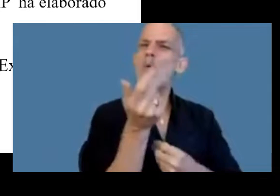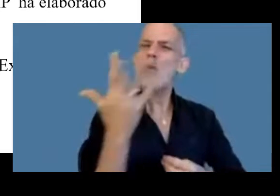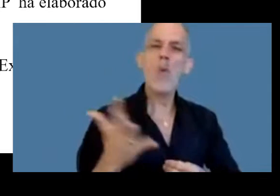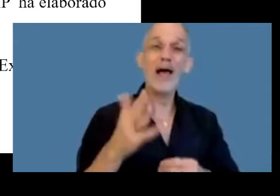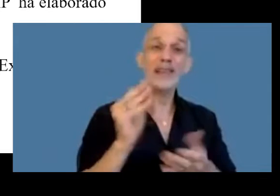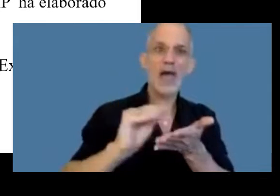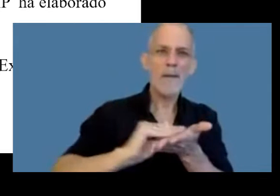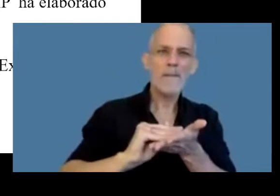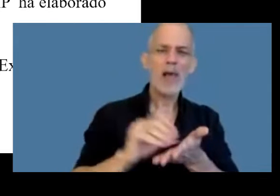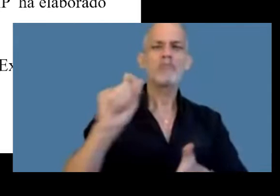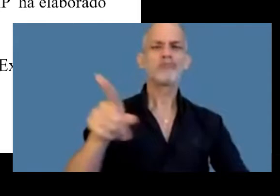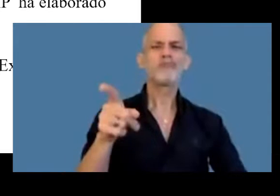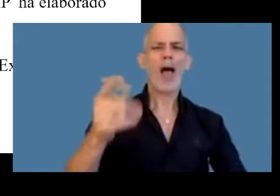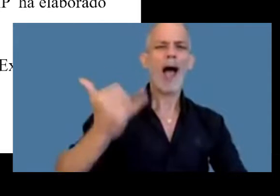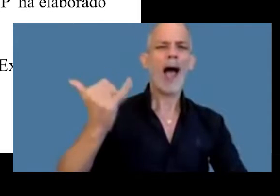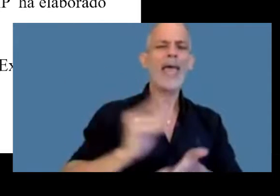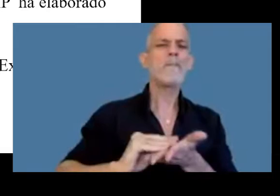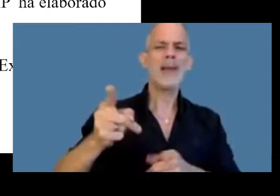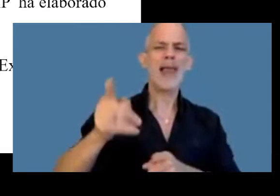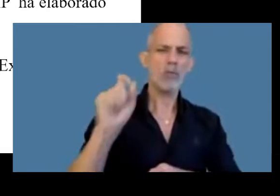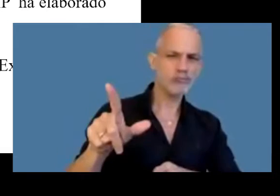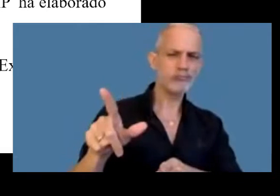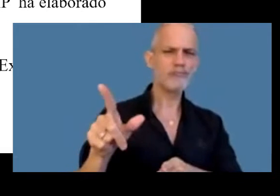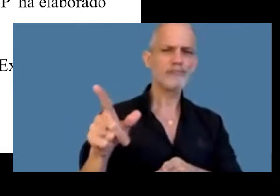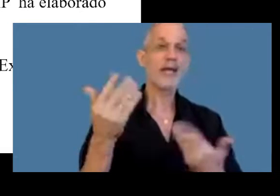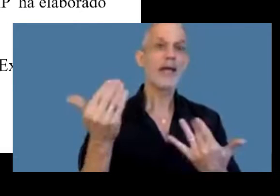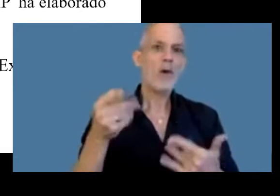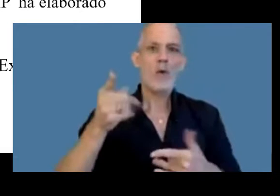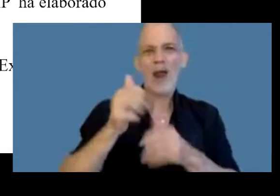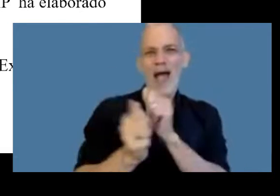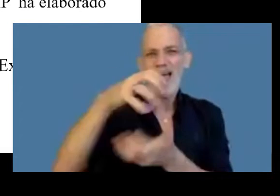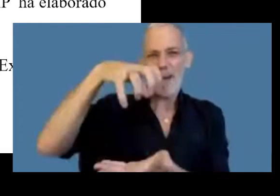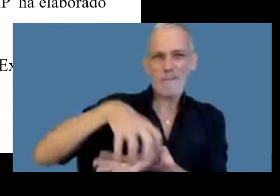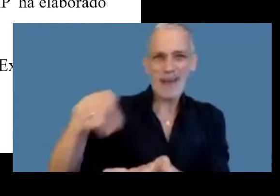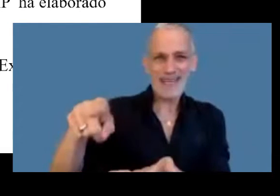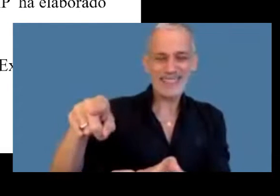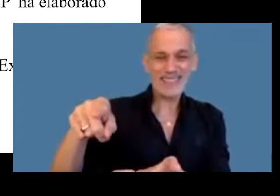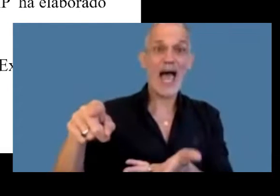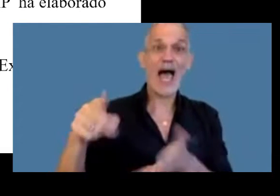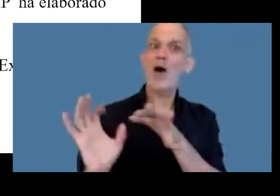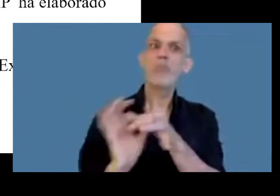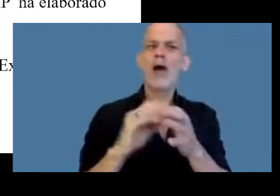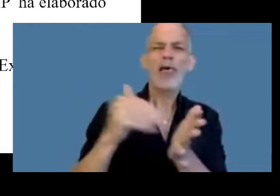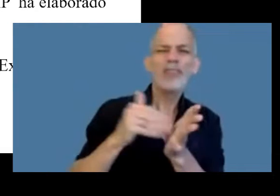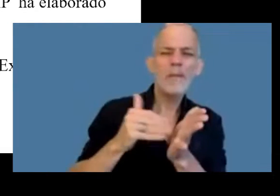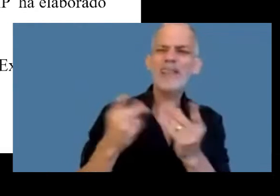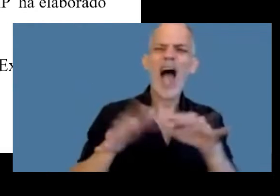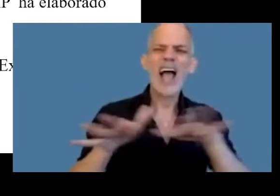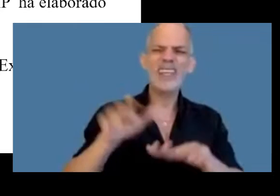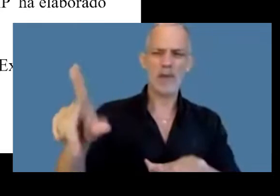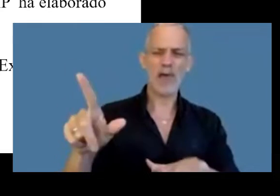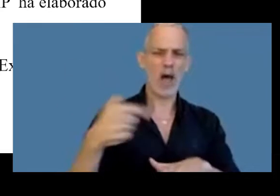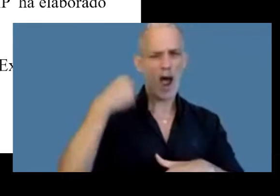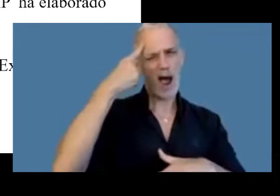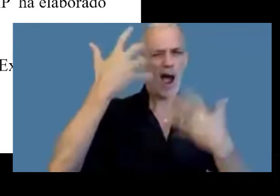bajo relación de dependencia que puede tener una empresa dependiendo del tipo de actividad. La